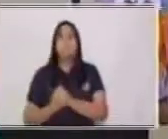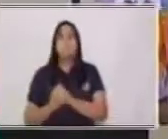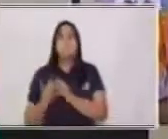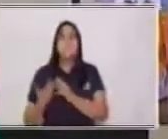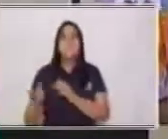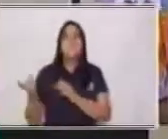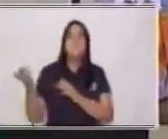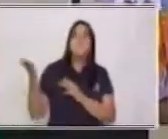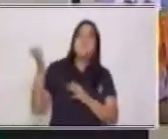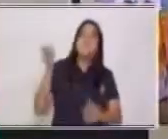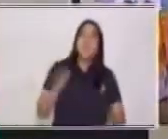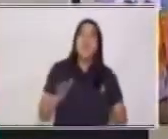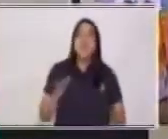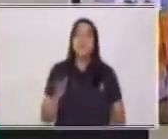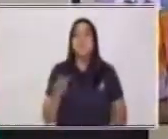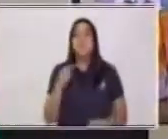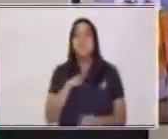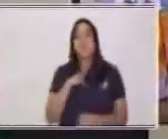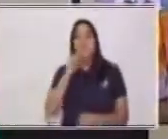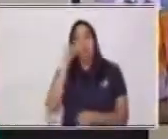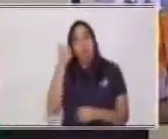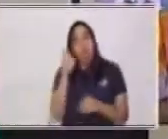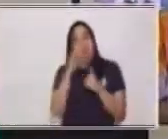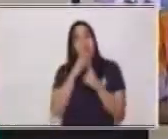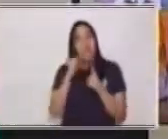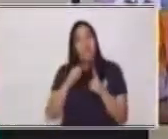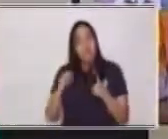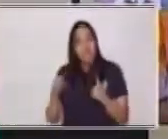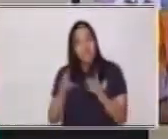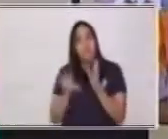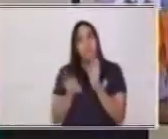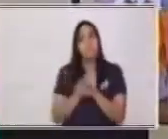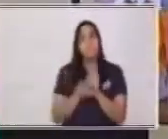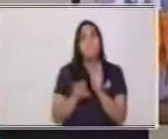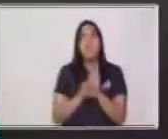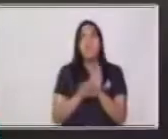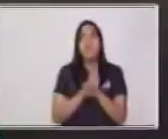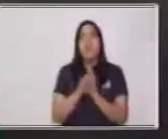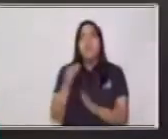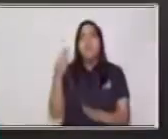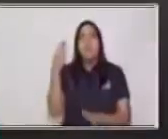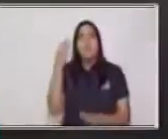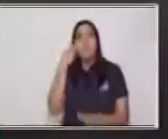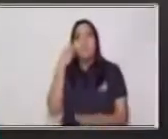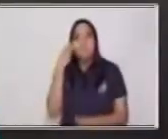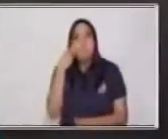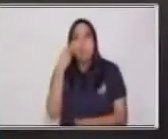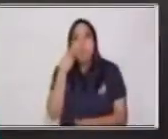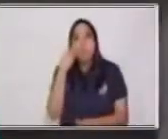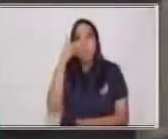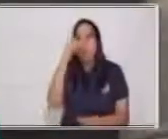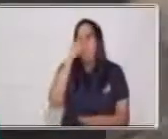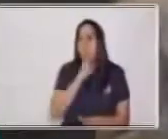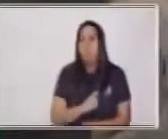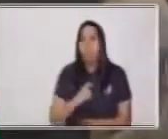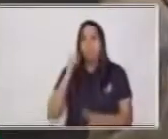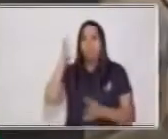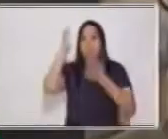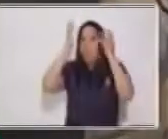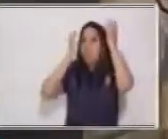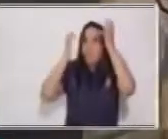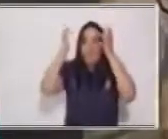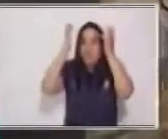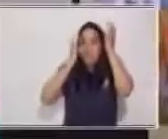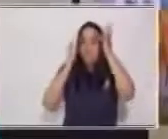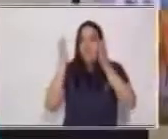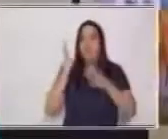Luego tenemos otra oración. Mamá no bañó al perro. ¿Será que mamá no bañó al